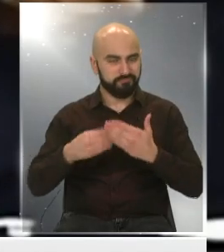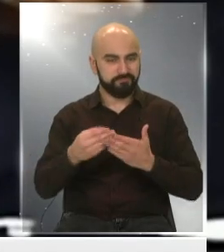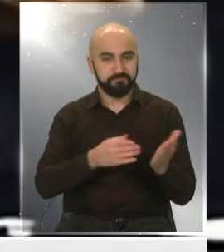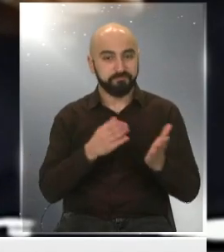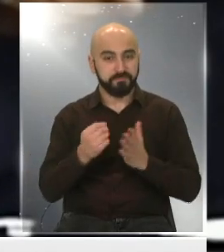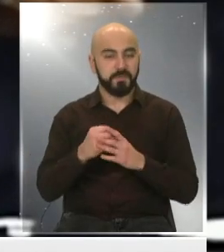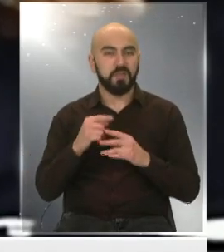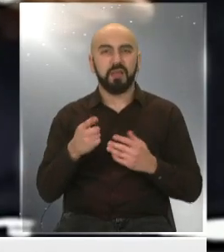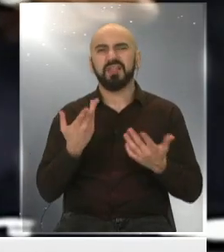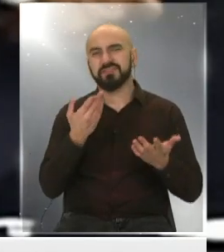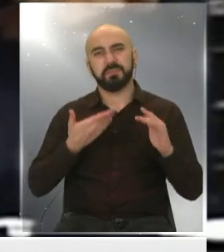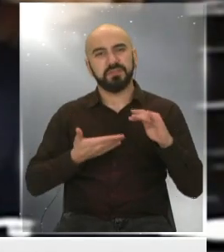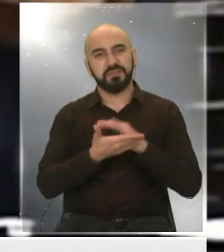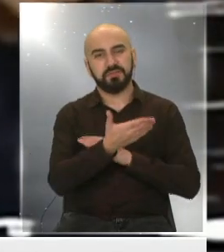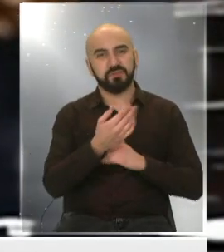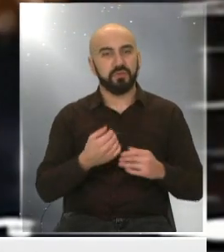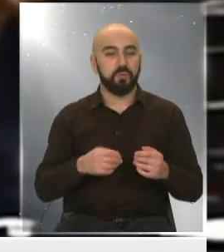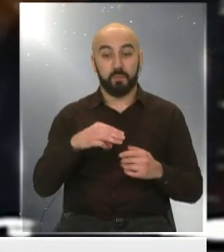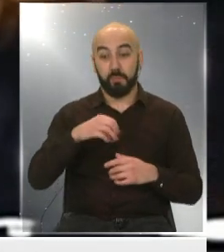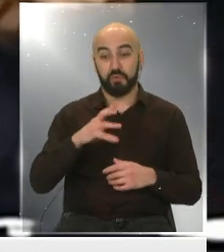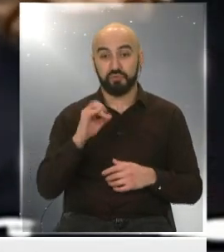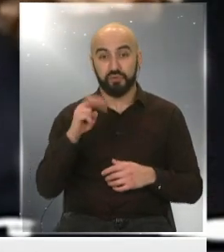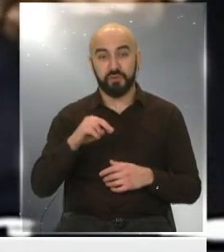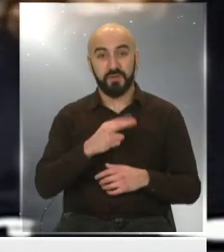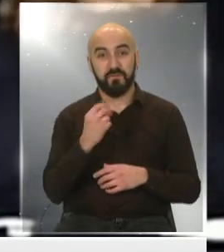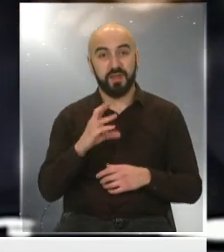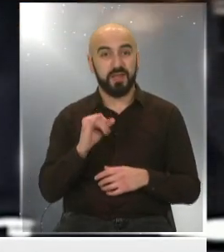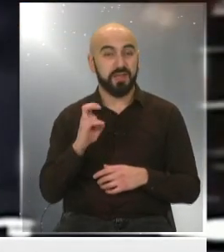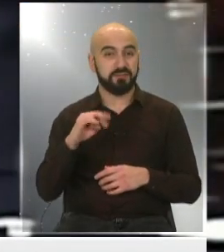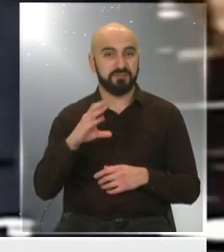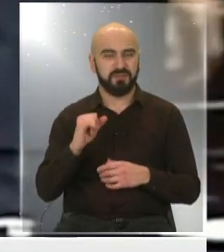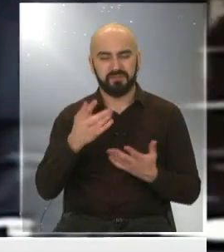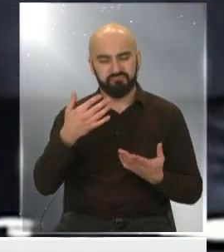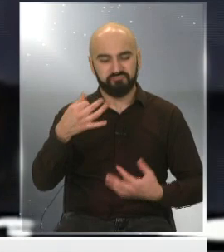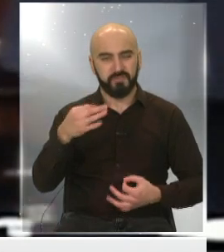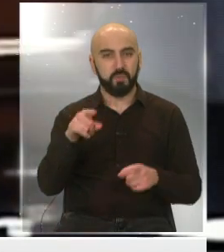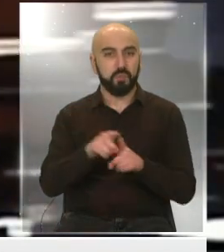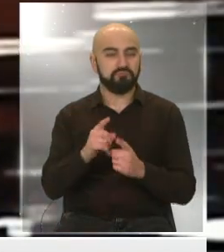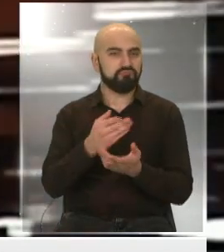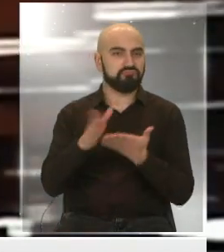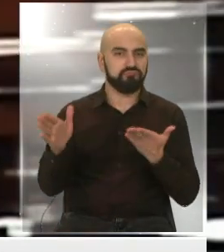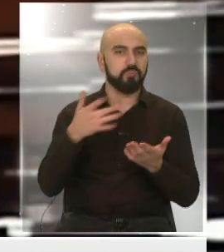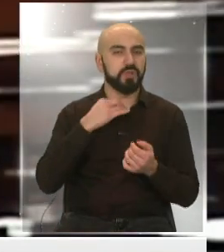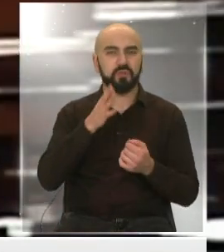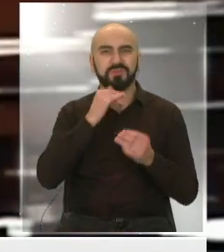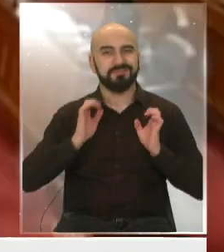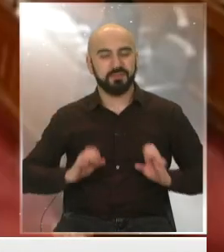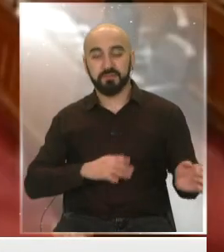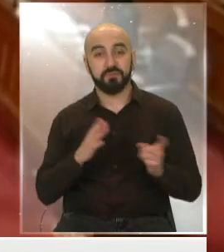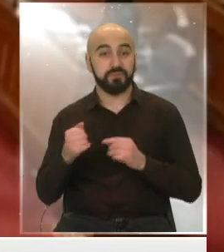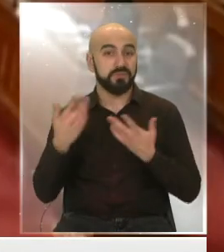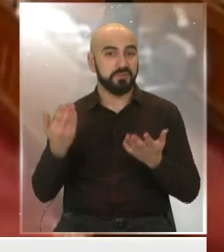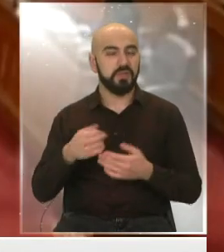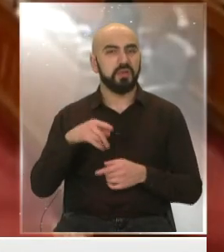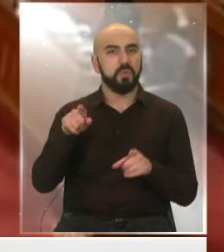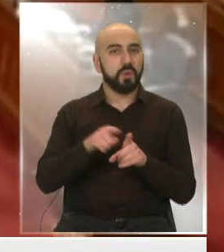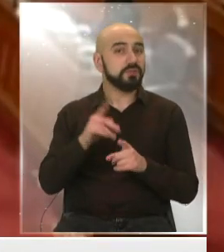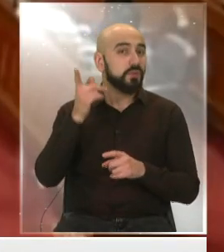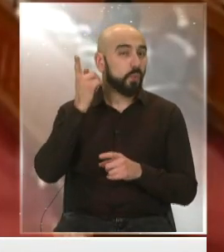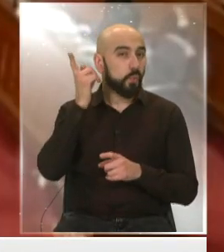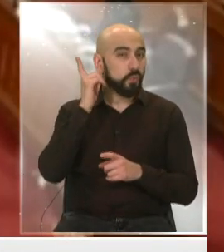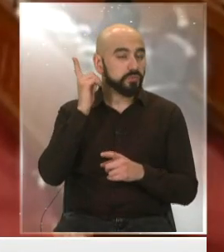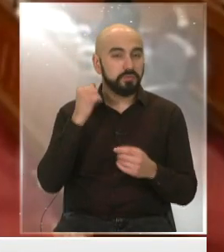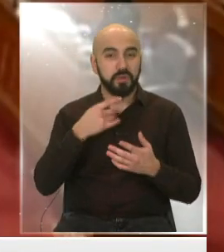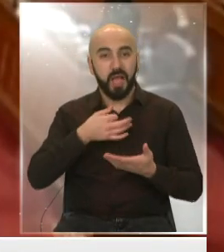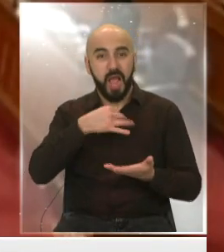de vacancia por incapacidad moral, después de que se filtraran unos audios donde se escucha al presidente